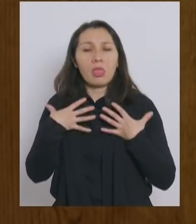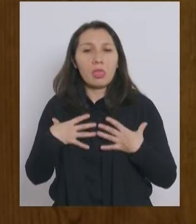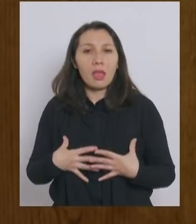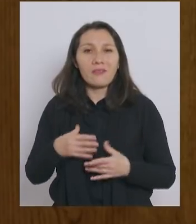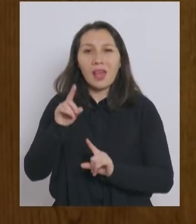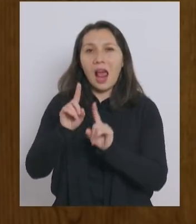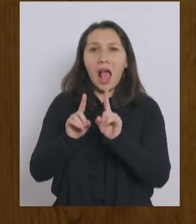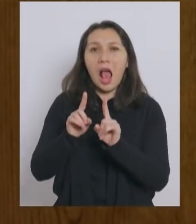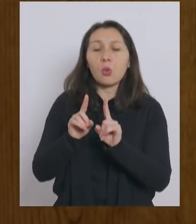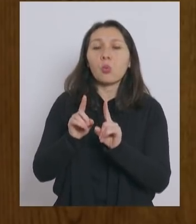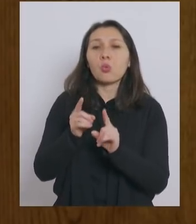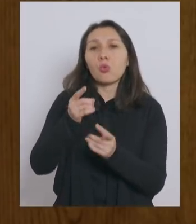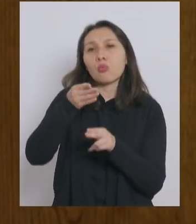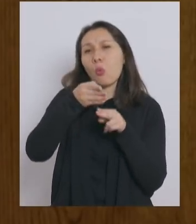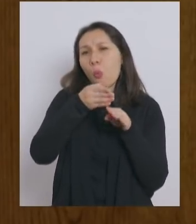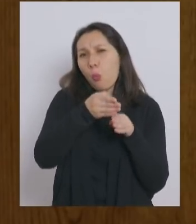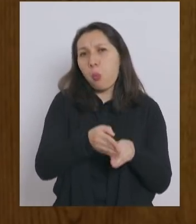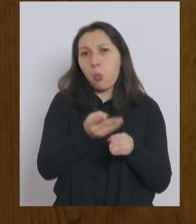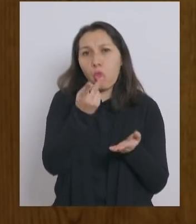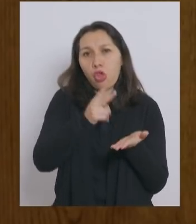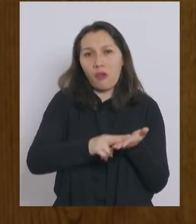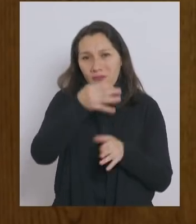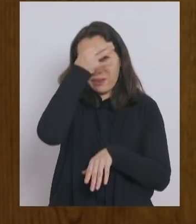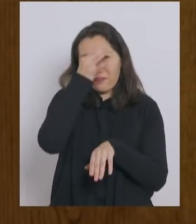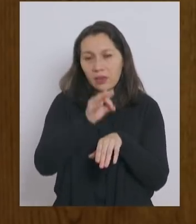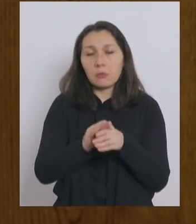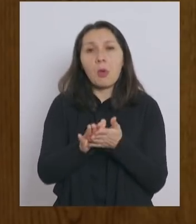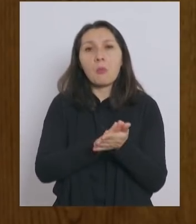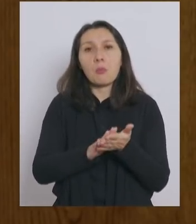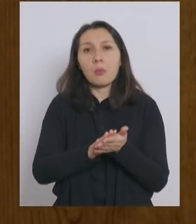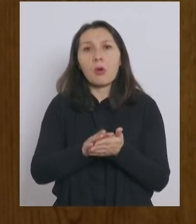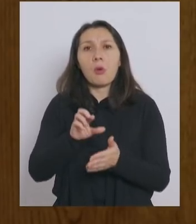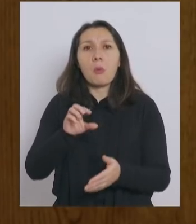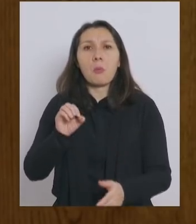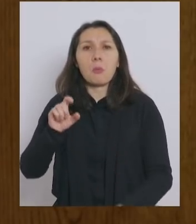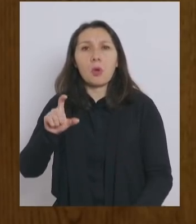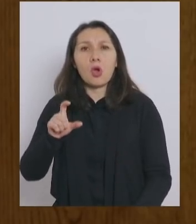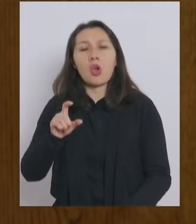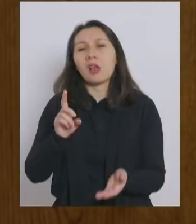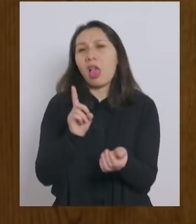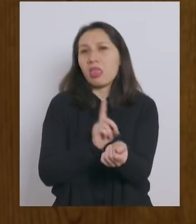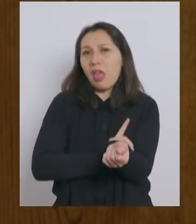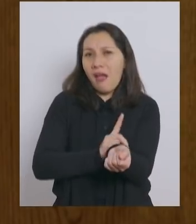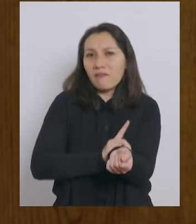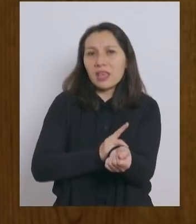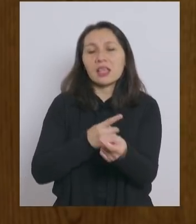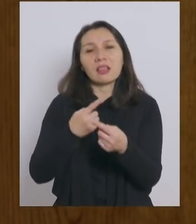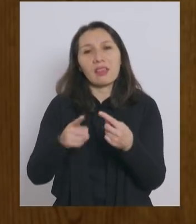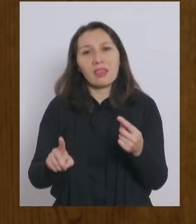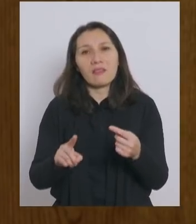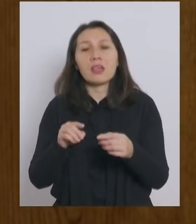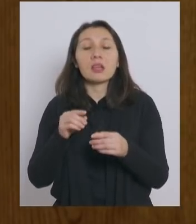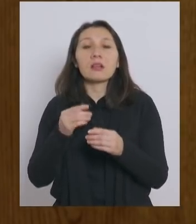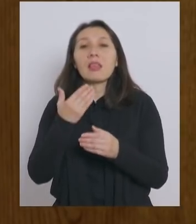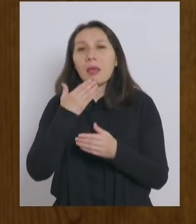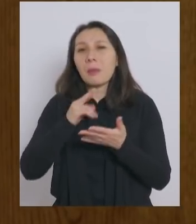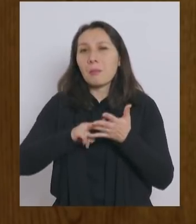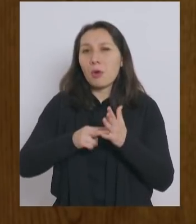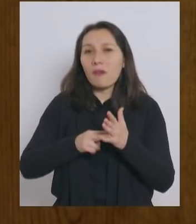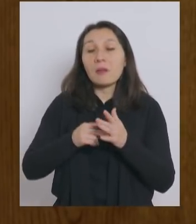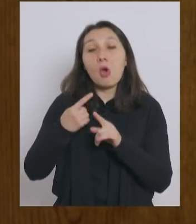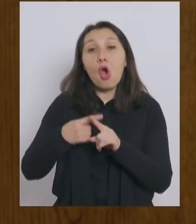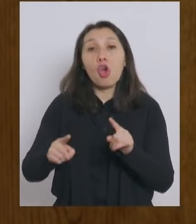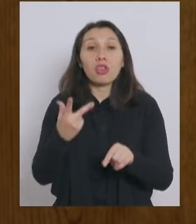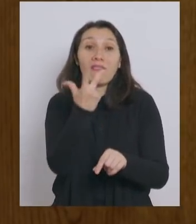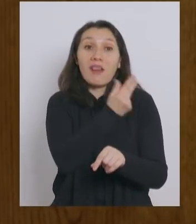con algunas comorbilidades, ¿cierto?, como EPOC, diabetes mellitus, entre otras, la interacción con otras